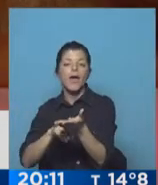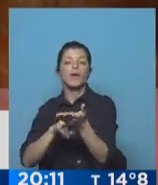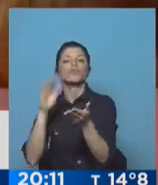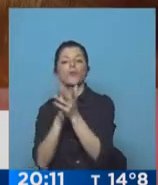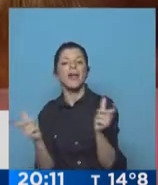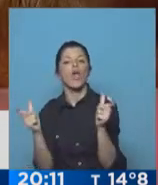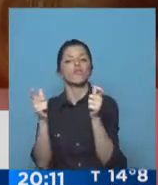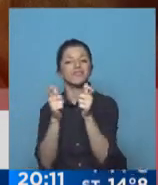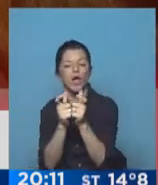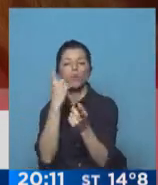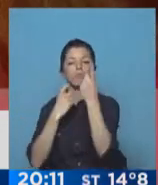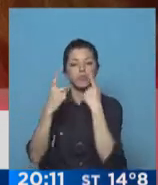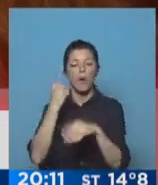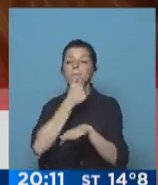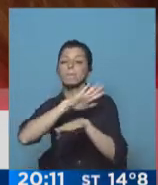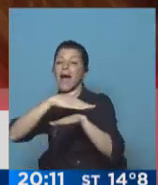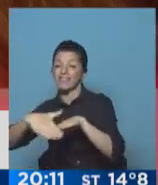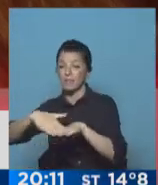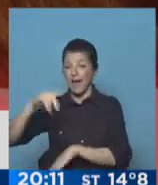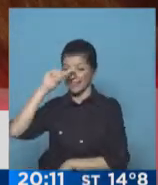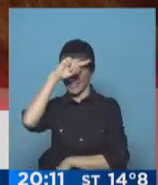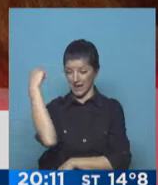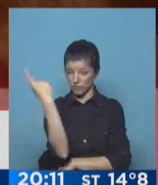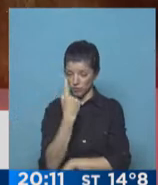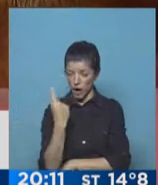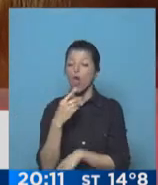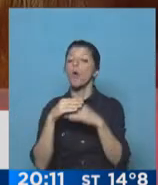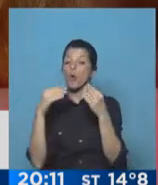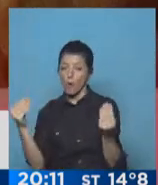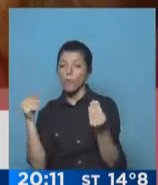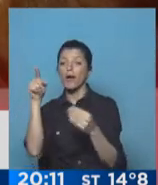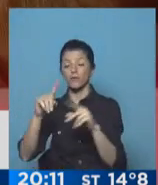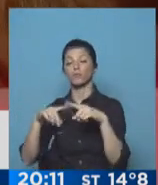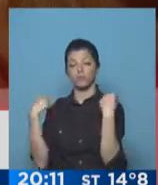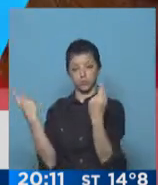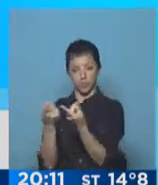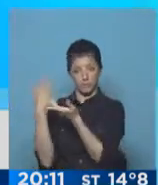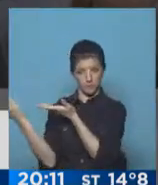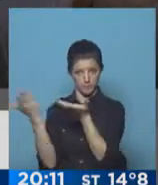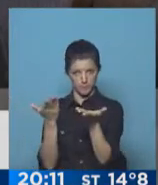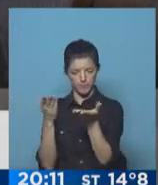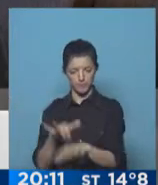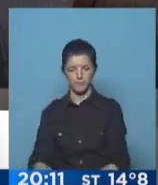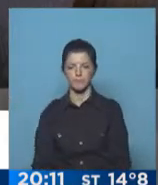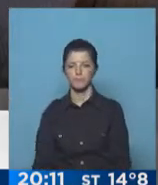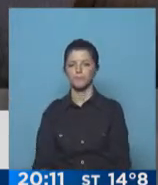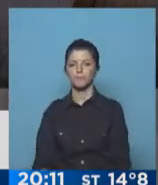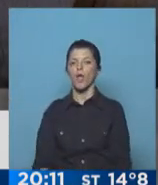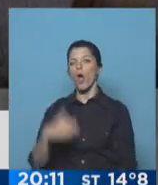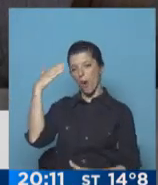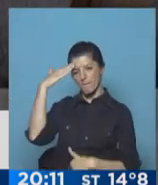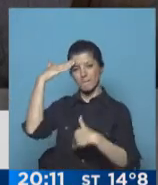de la Organización Marítima Internacional mediante una recepción en su residencia oficial.